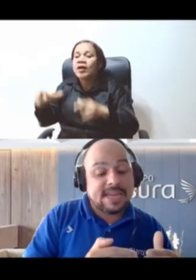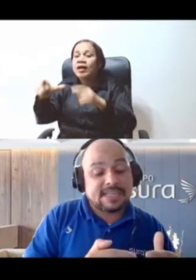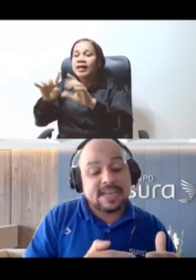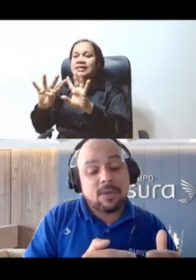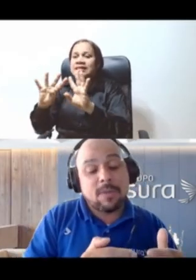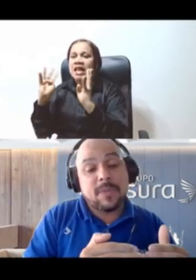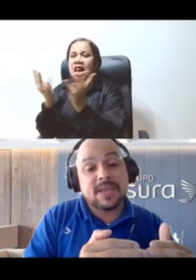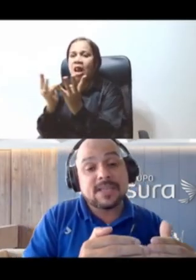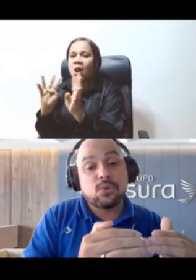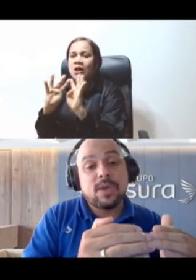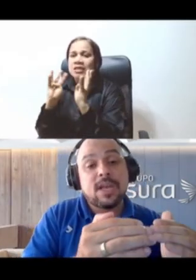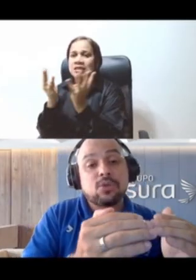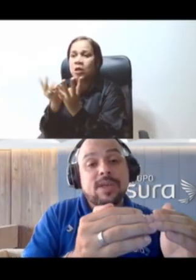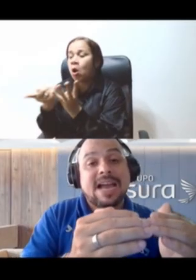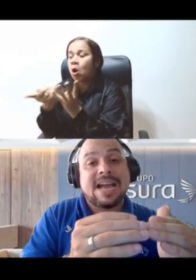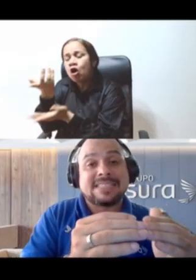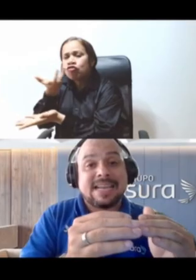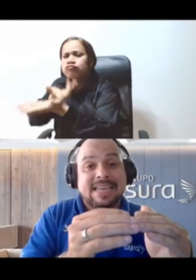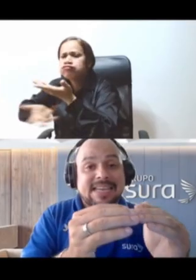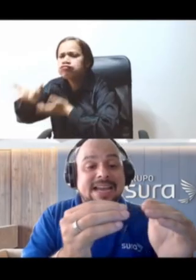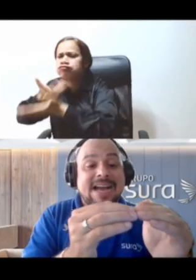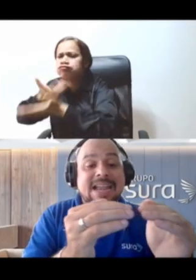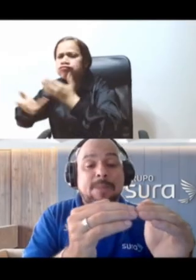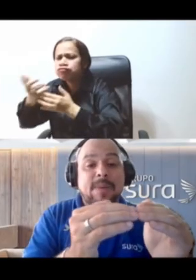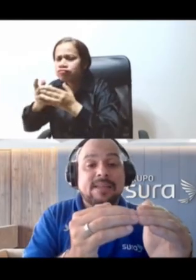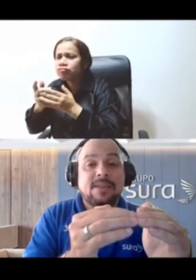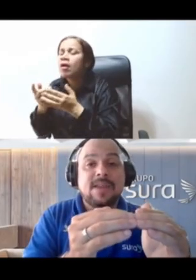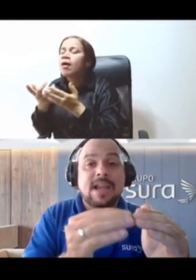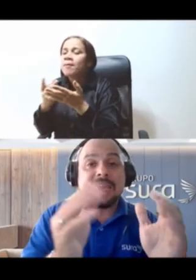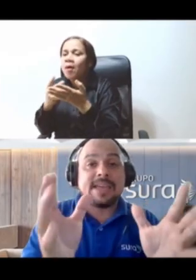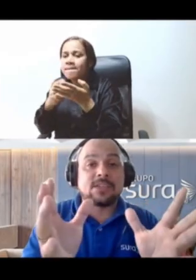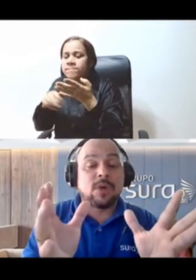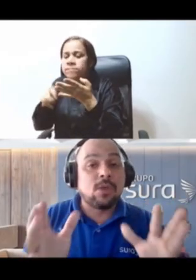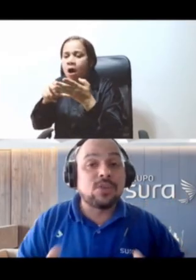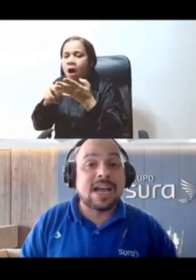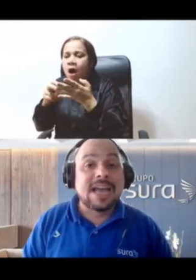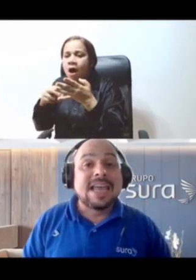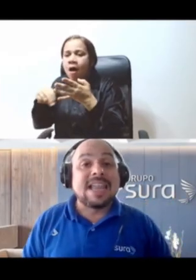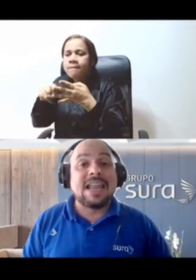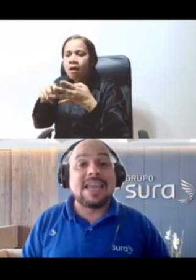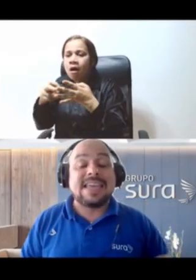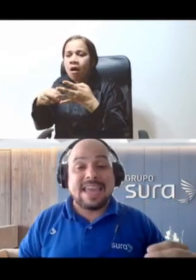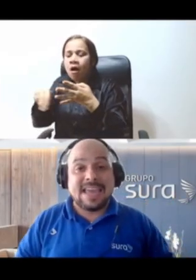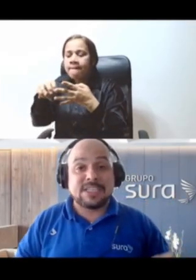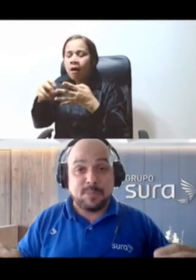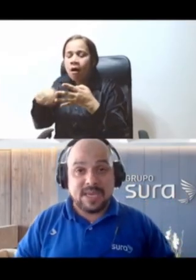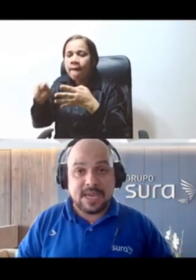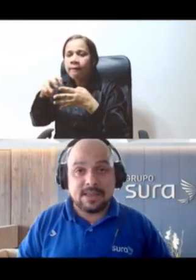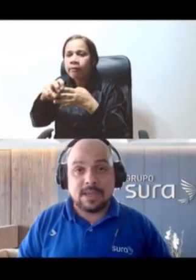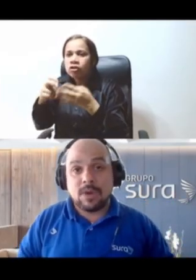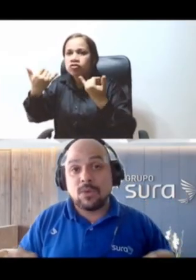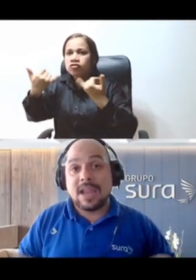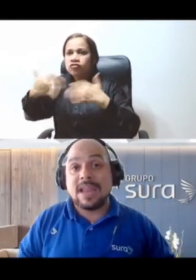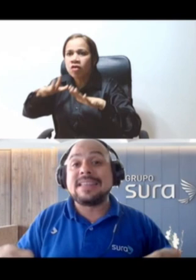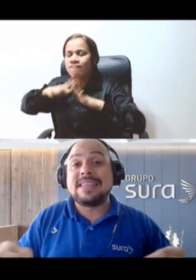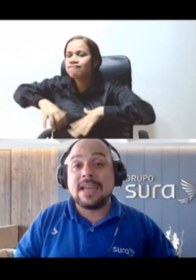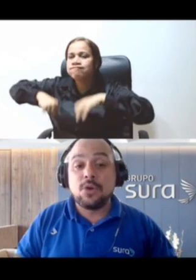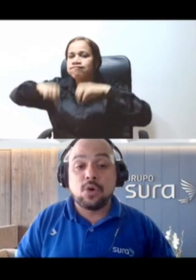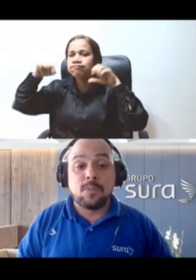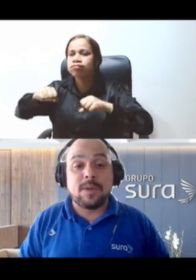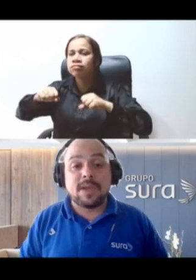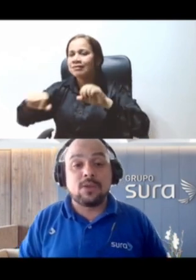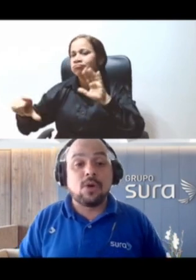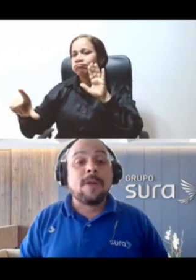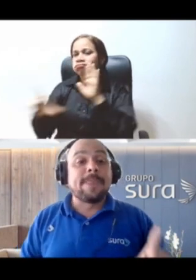Senado, perdón, y en el Senado empieza a subir hasta que llega a la parte final, y ahí es cuando ya la ley es vigente, cuando la